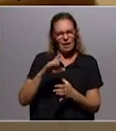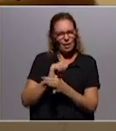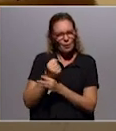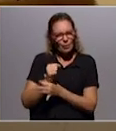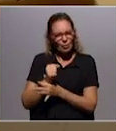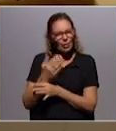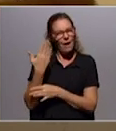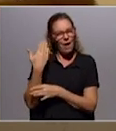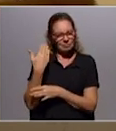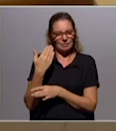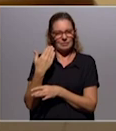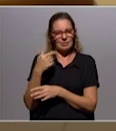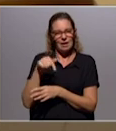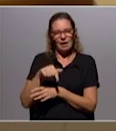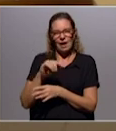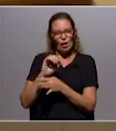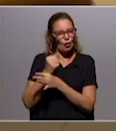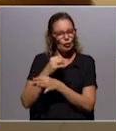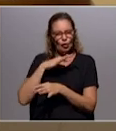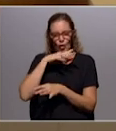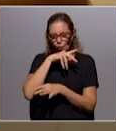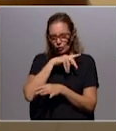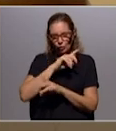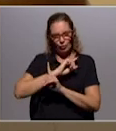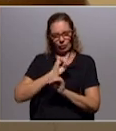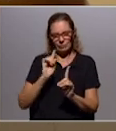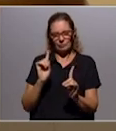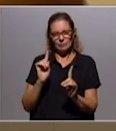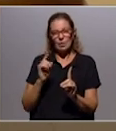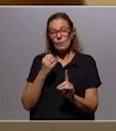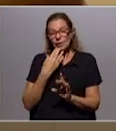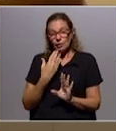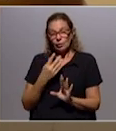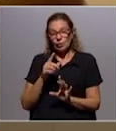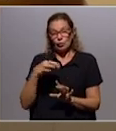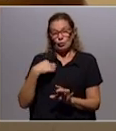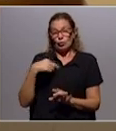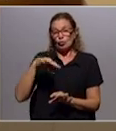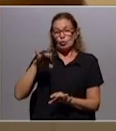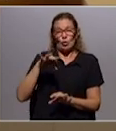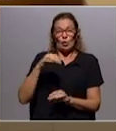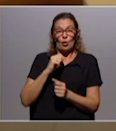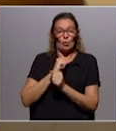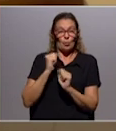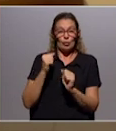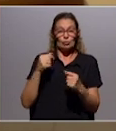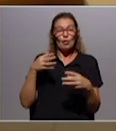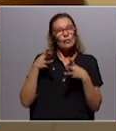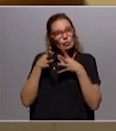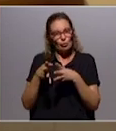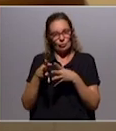camina caminaban antes acá ni corrupción pero bueno sólo no lo puedo transformar eso lucho para que eso